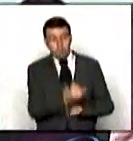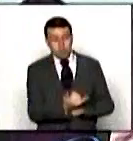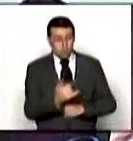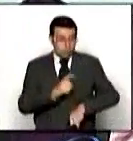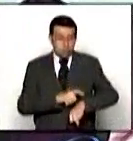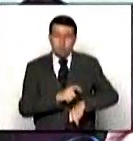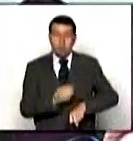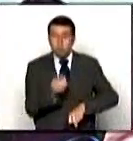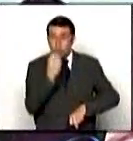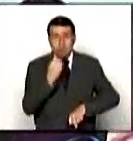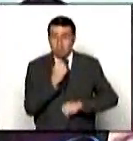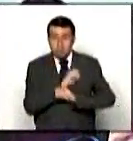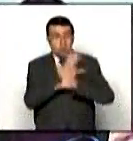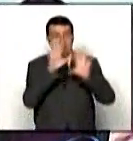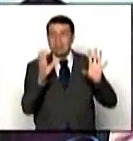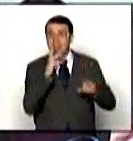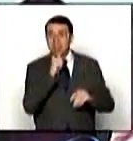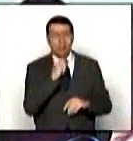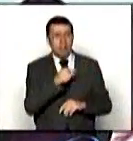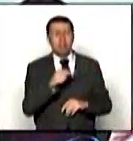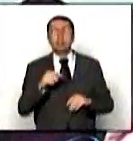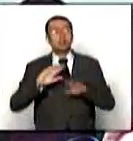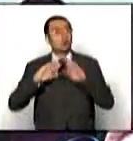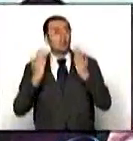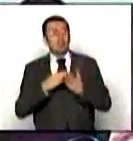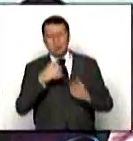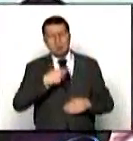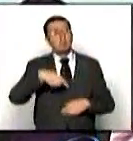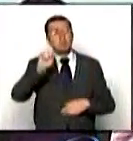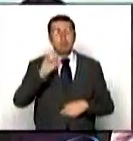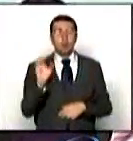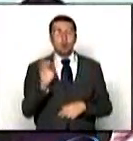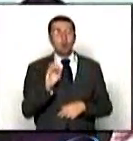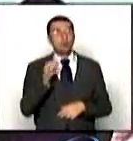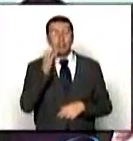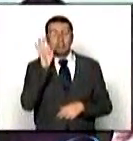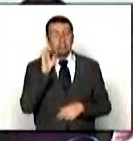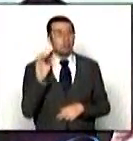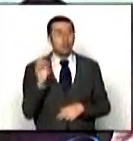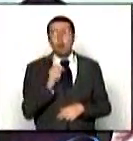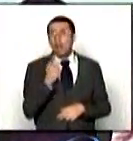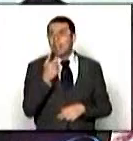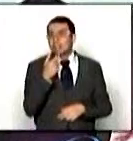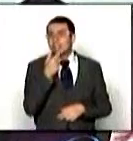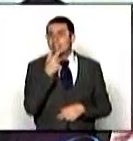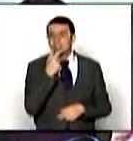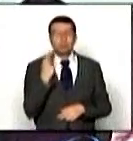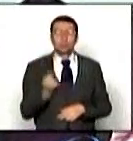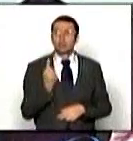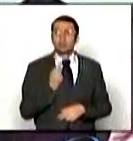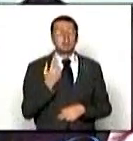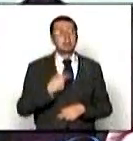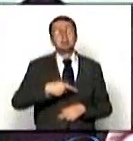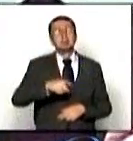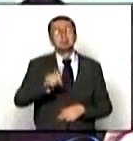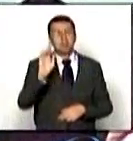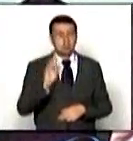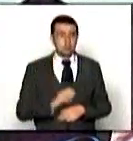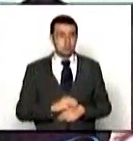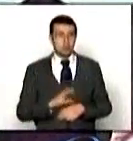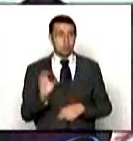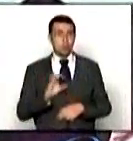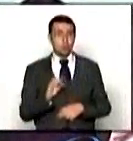si el niño lo mandamos para el colegio sin desayunar, o lo mandamos con un café o con unas galletas de esas de paquetico o con unas